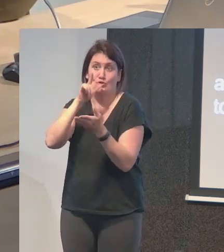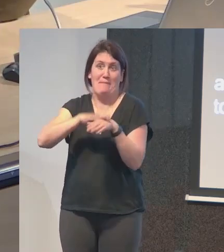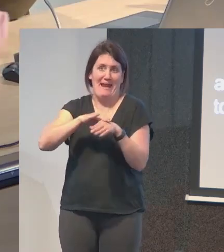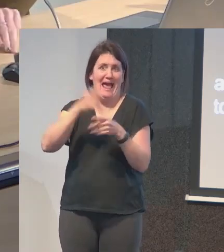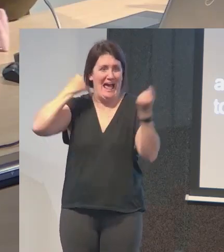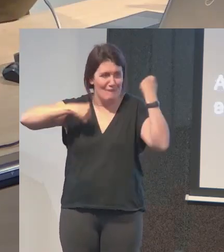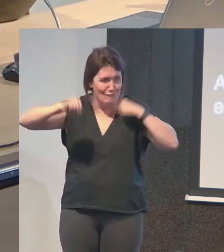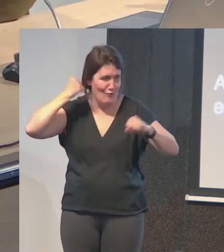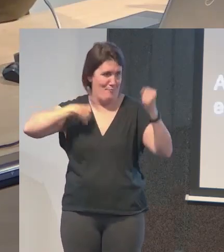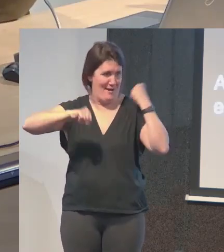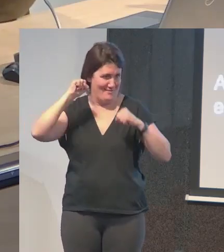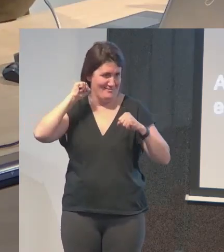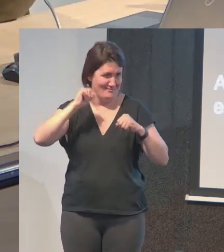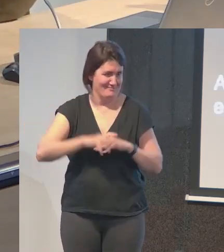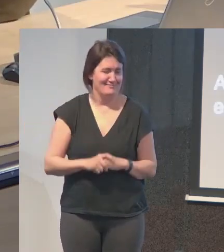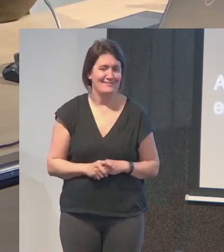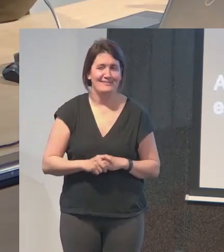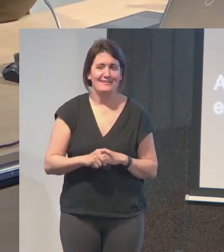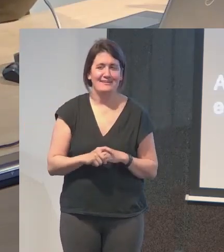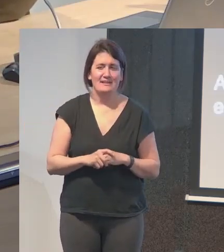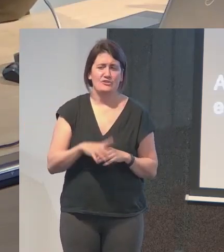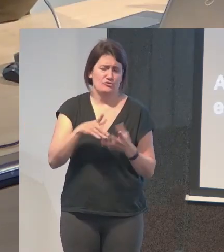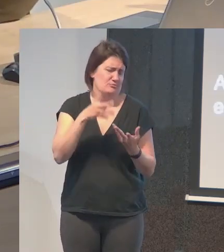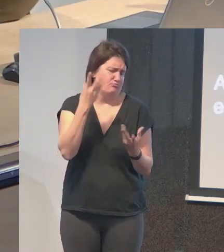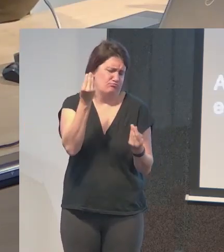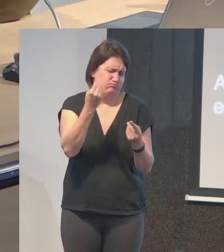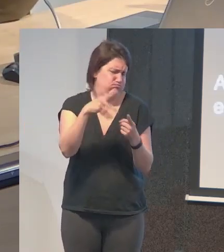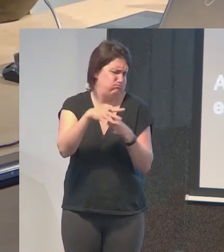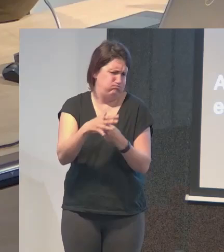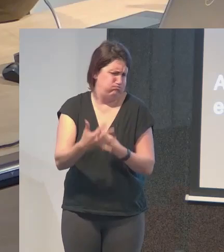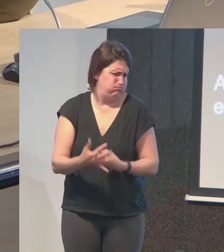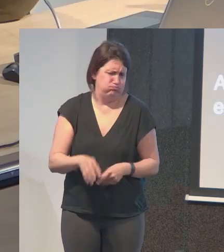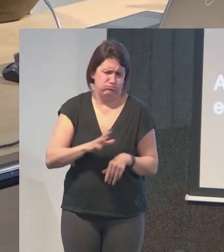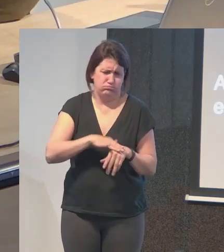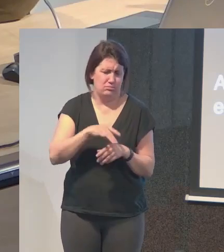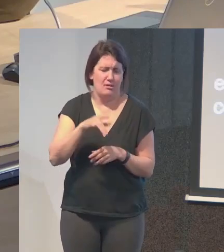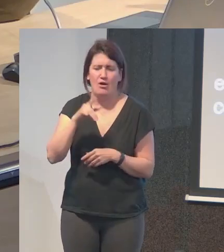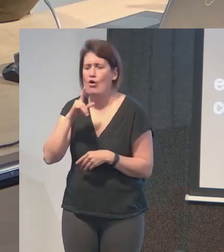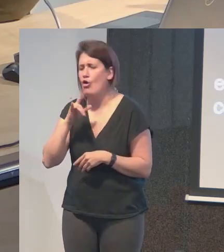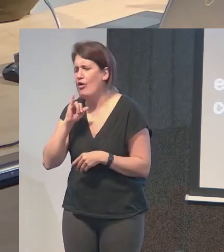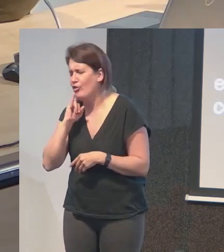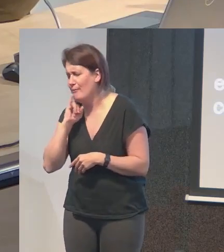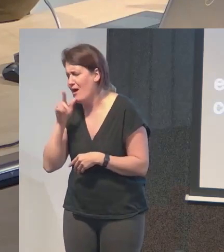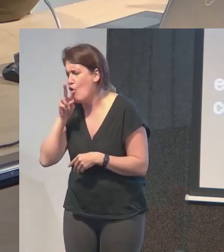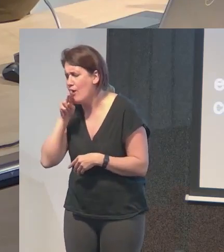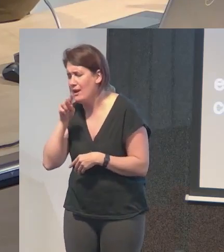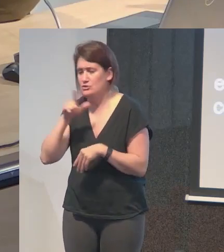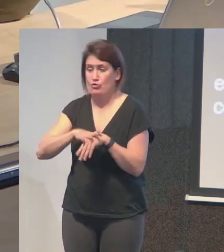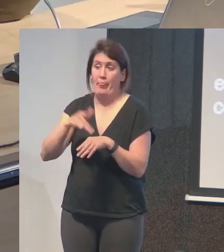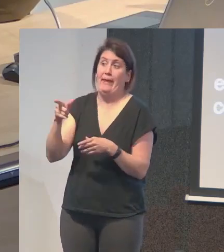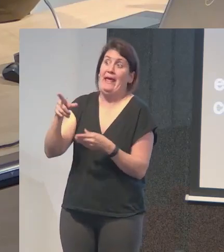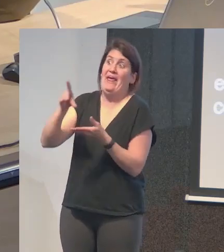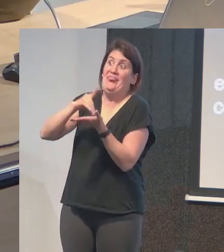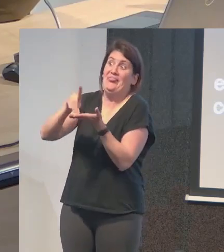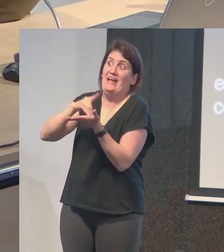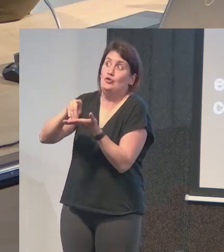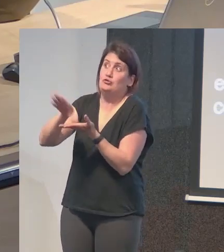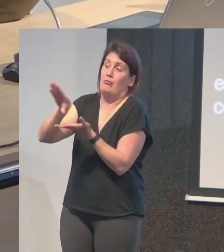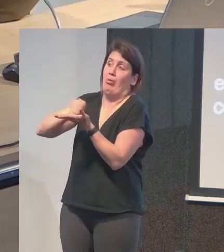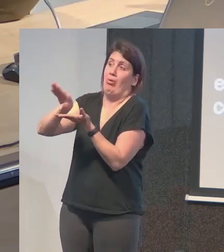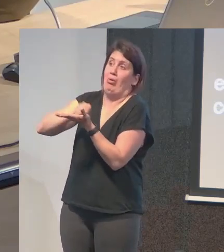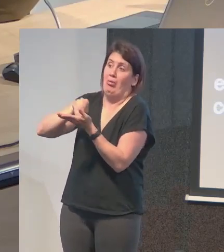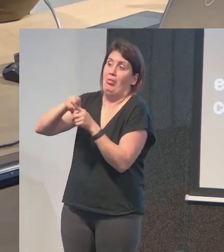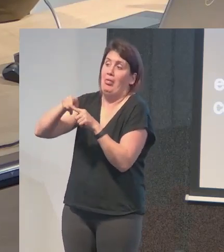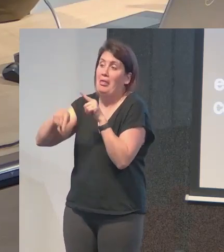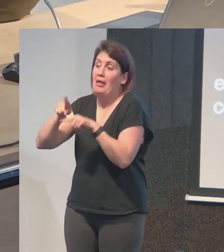entrenarlos, para formarlos, ¿no? Se ha visto muchos casos con las lenguas orales, ¿no? Donde según los datos que